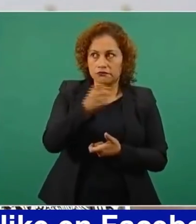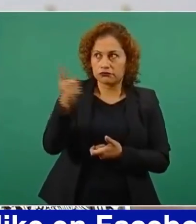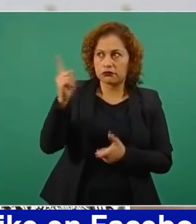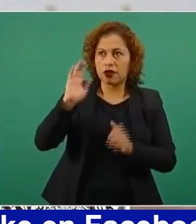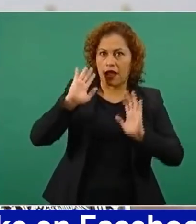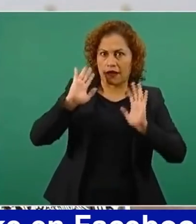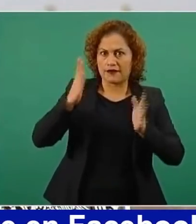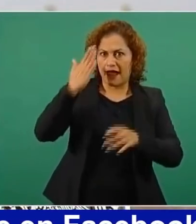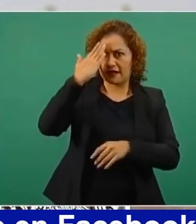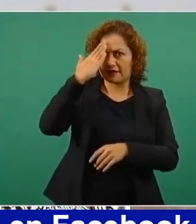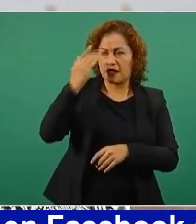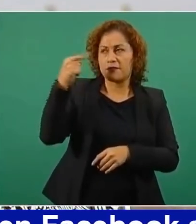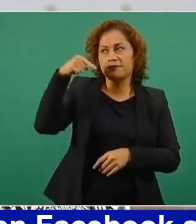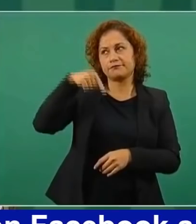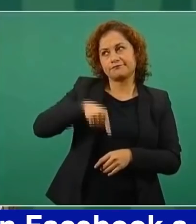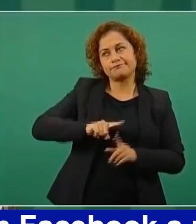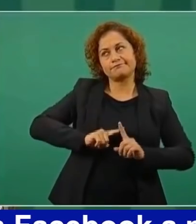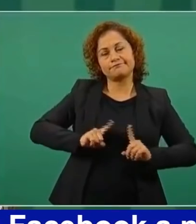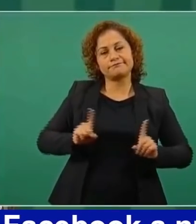nuevas reglas.